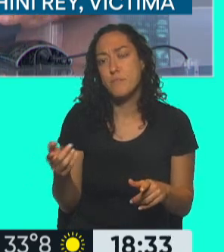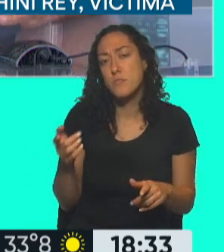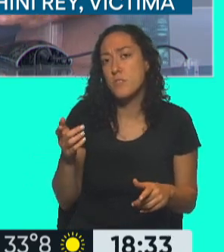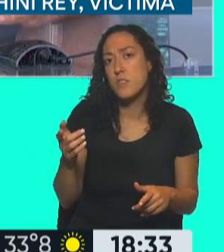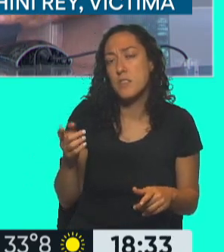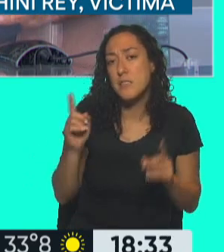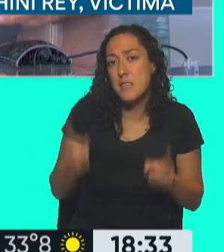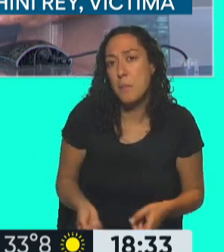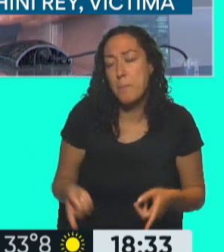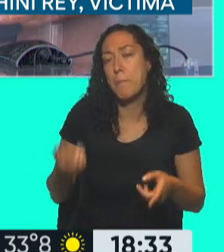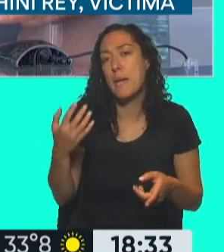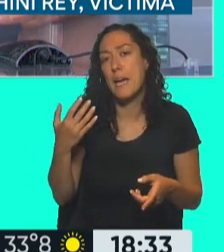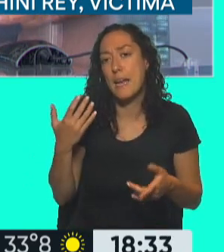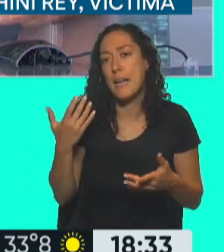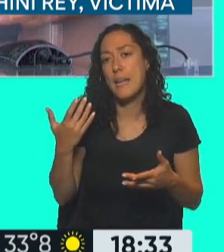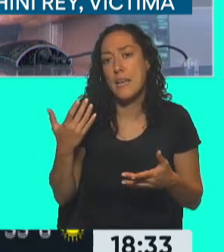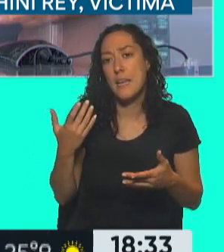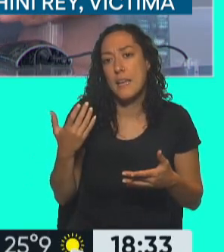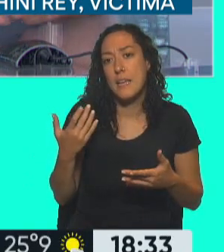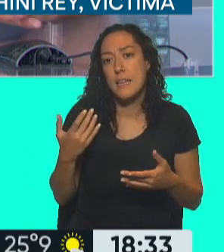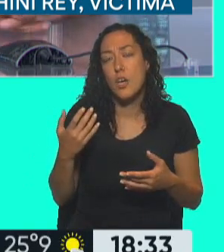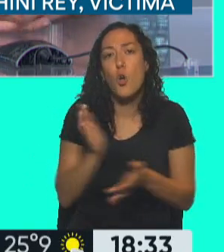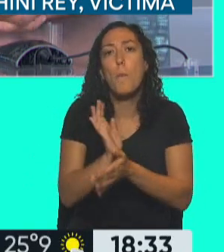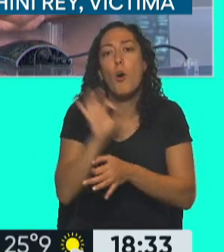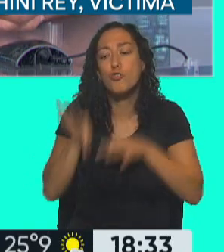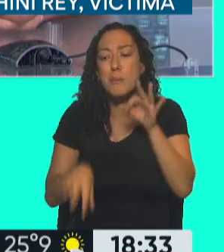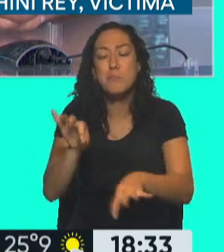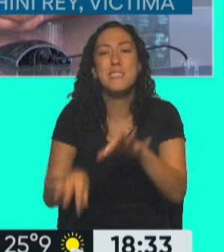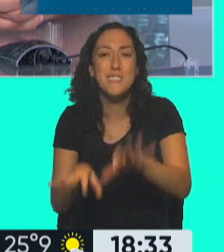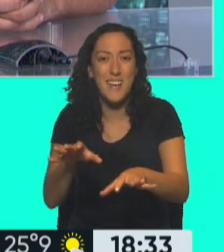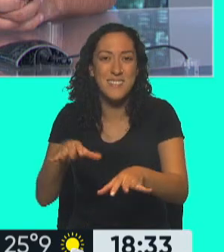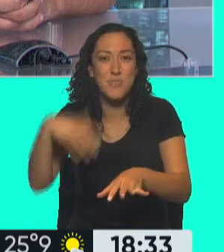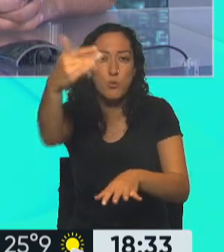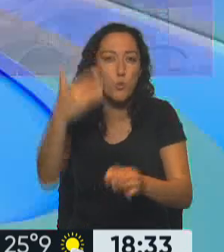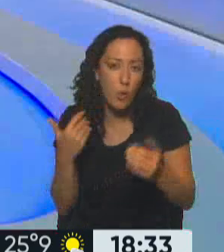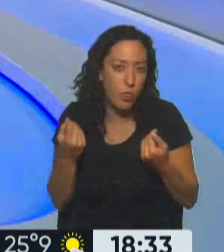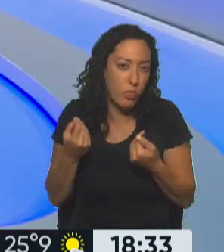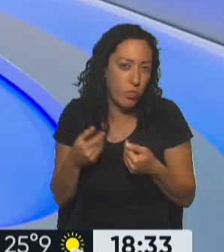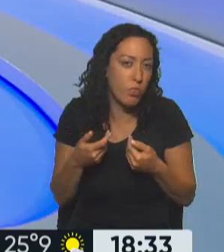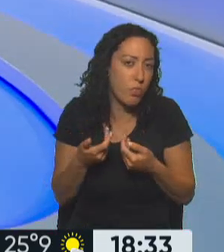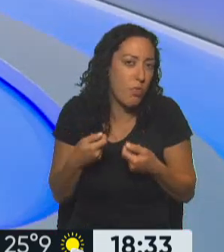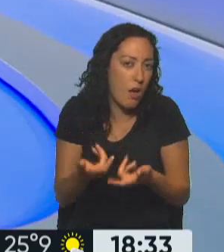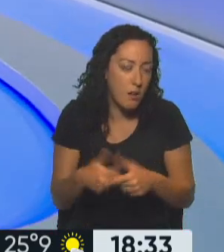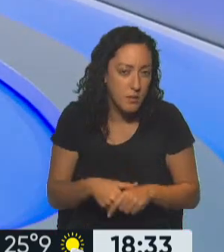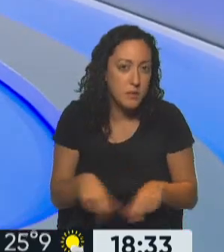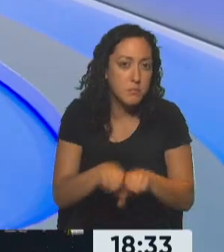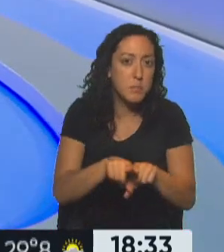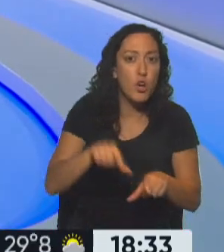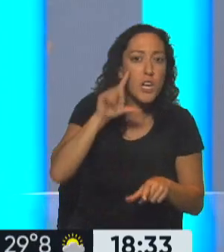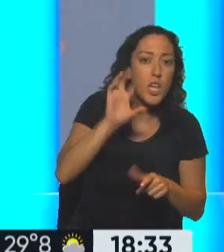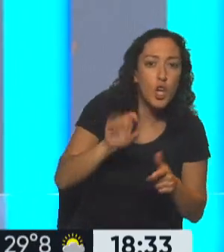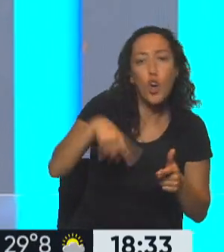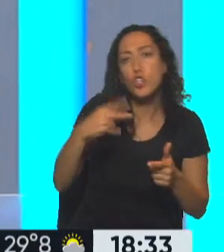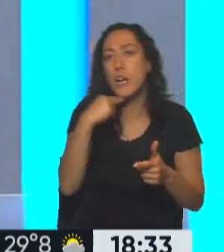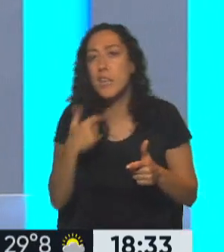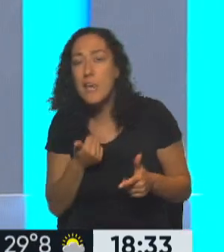también nos toca dejar semilla sembrada, Tal ¿no? cual. Así como Nico está mi hija Lara y